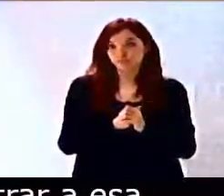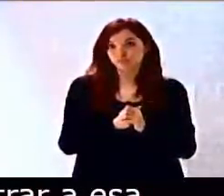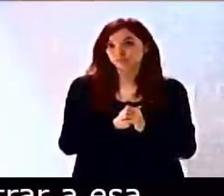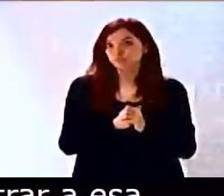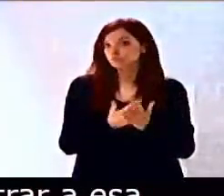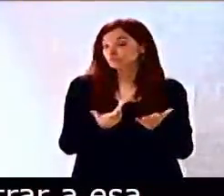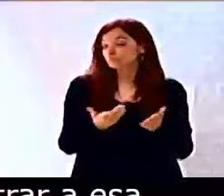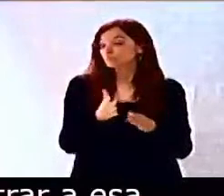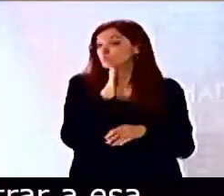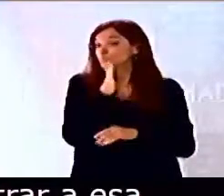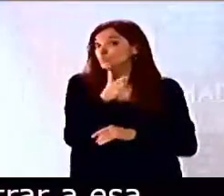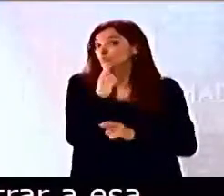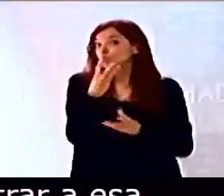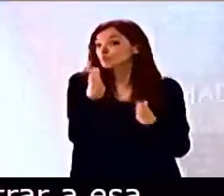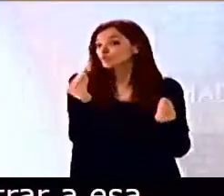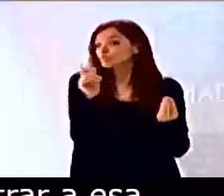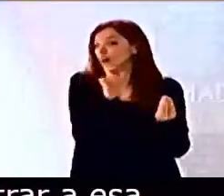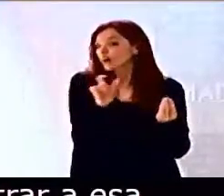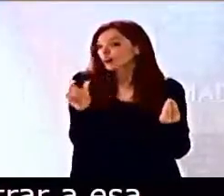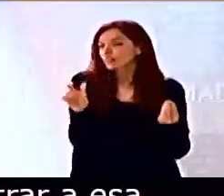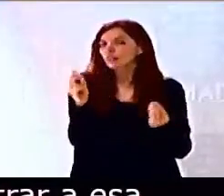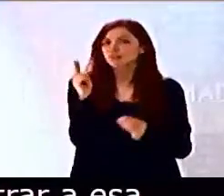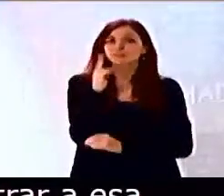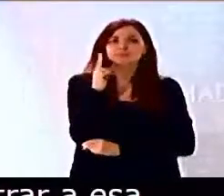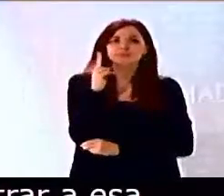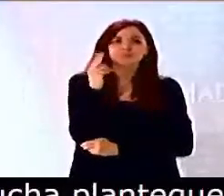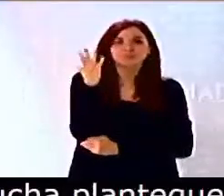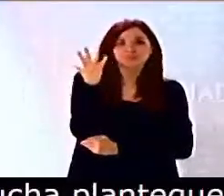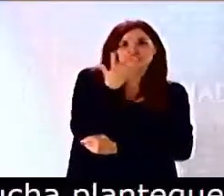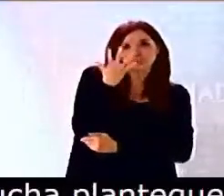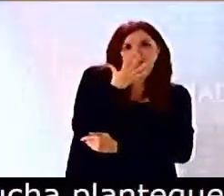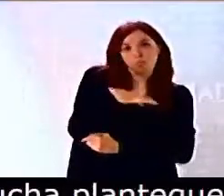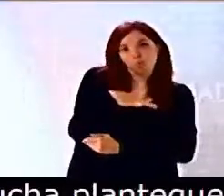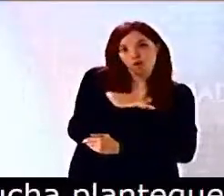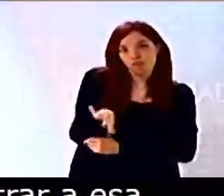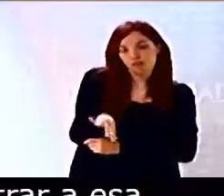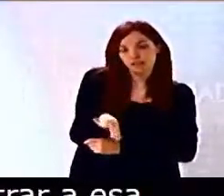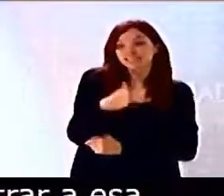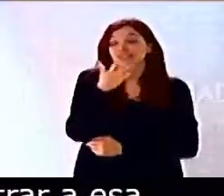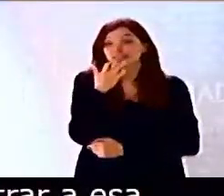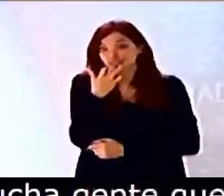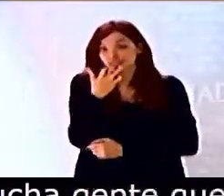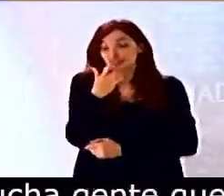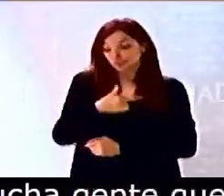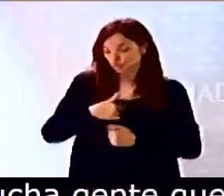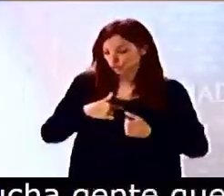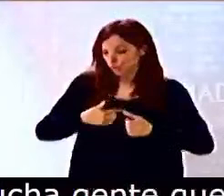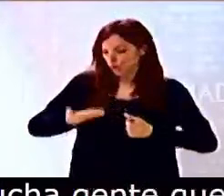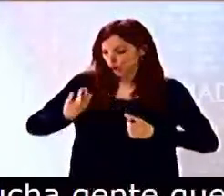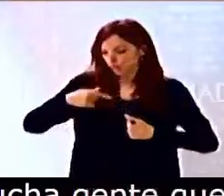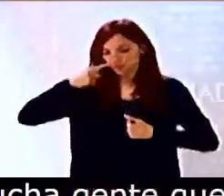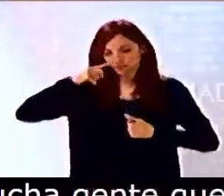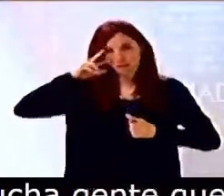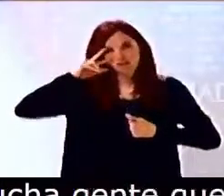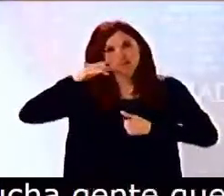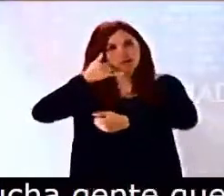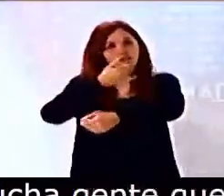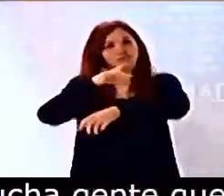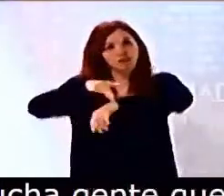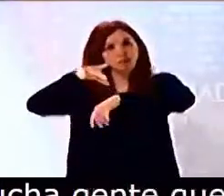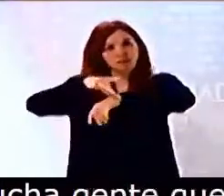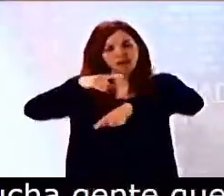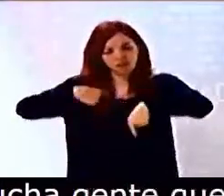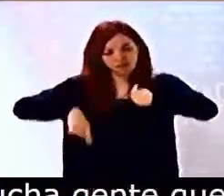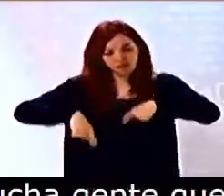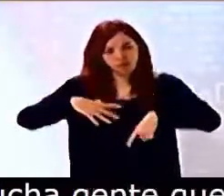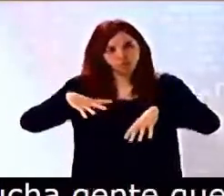Porque hay mucha gente que puede estar temerosa de que, como ha tenido un proceso de tromboflebitis, como ha